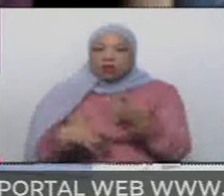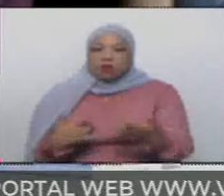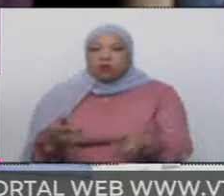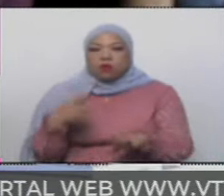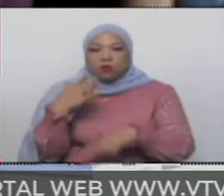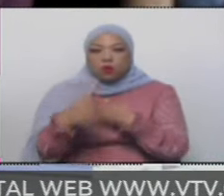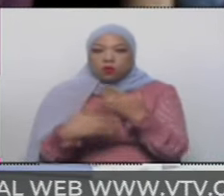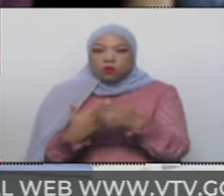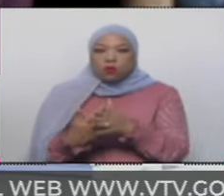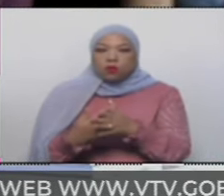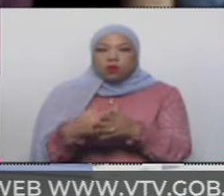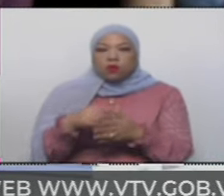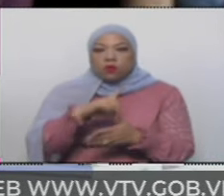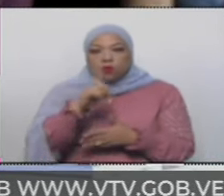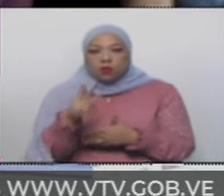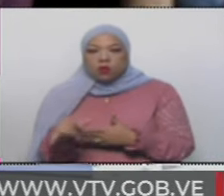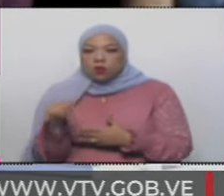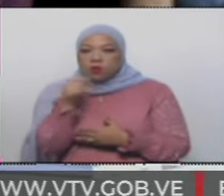libro y del